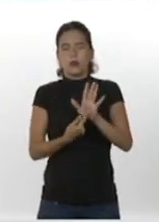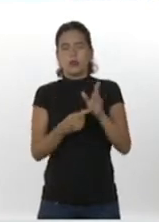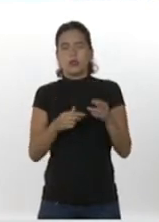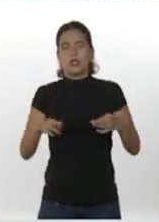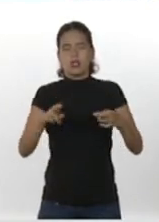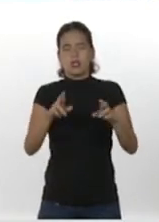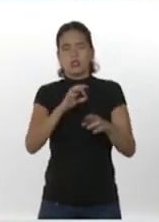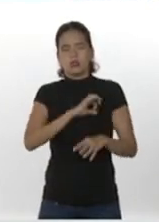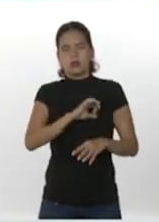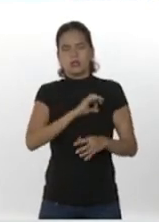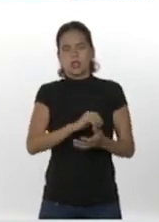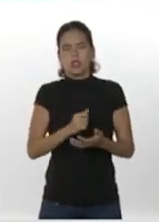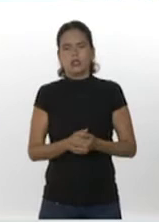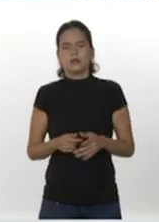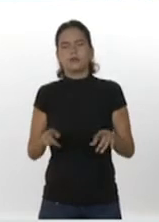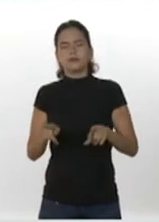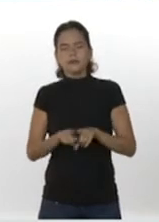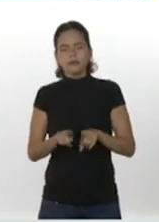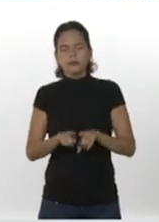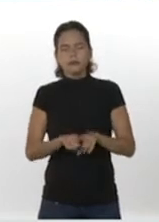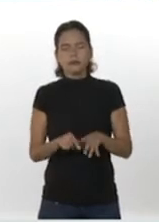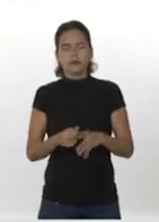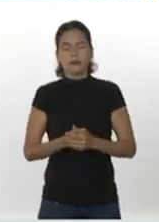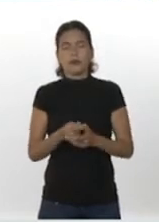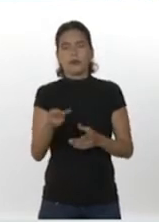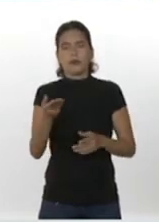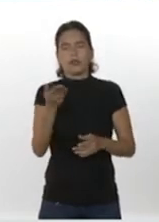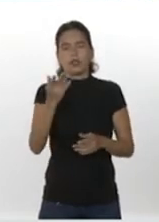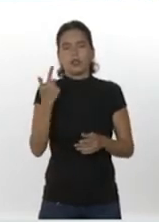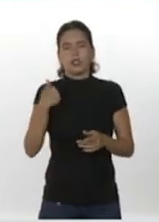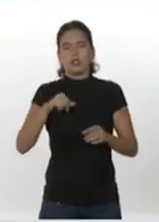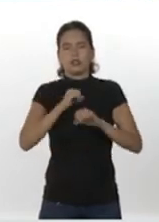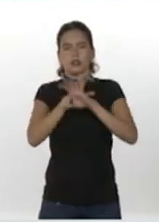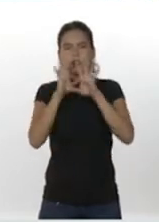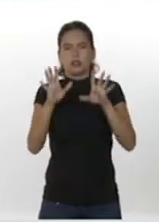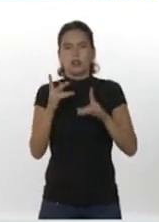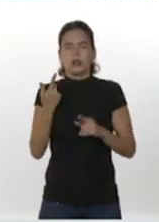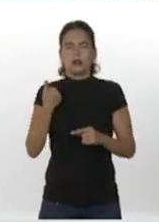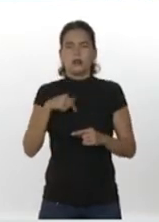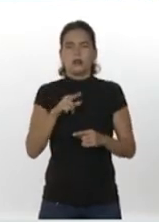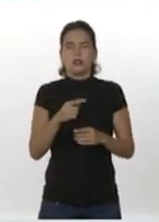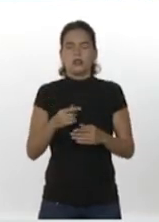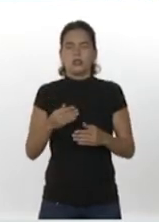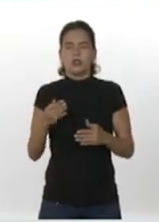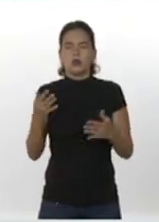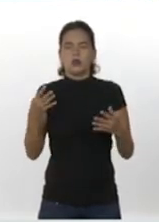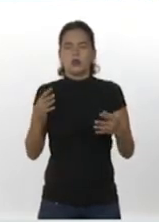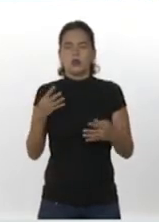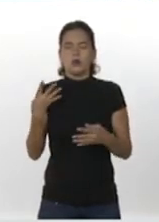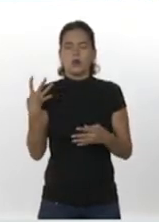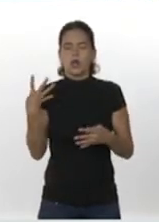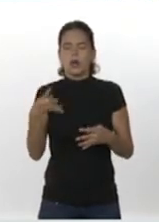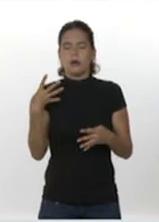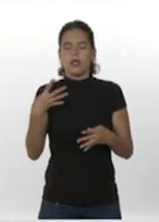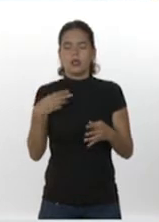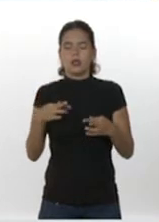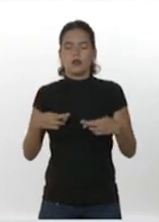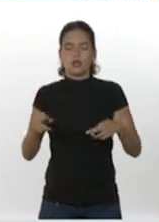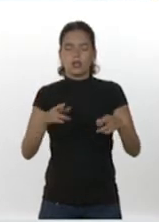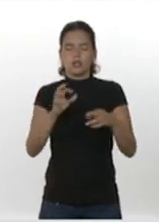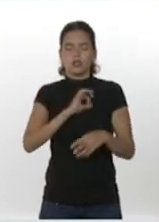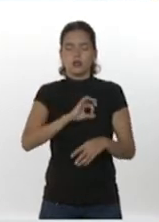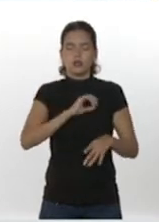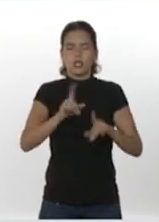redes sociales. Adicional a esto, es importante tener en cuenta que vamos a tener un abanico de redes sociales según las